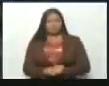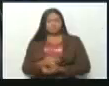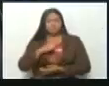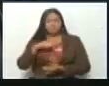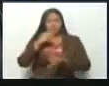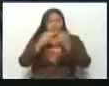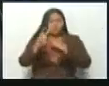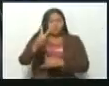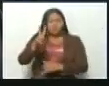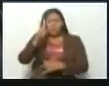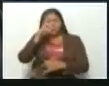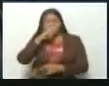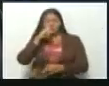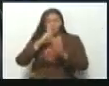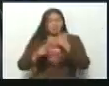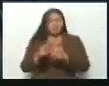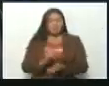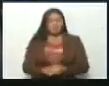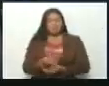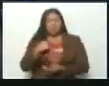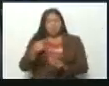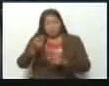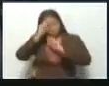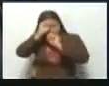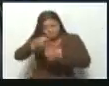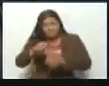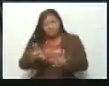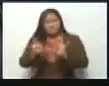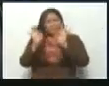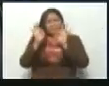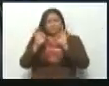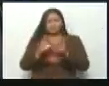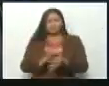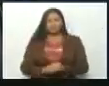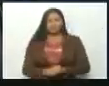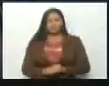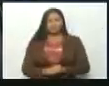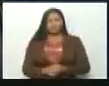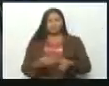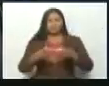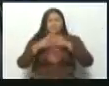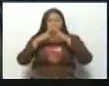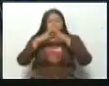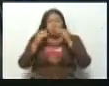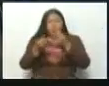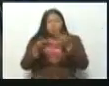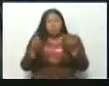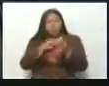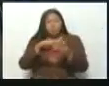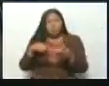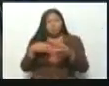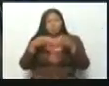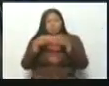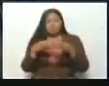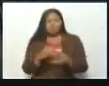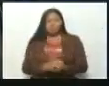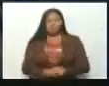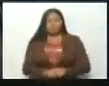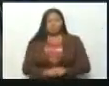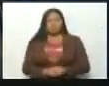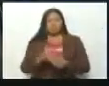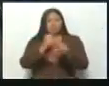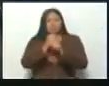estos últimos 2 años y medio. Yo quiero darle un reconocimiento especial a todo nuestro equipo, a nuestro